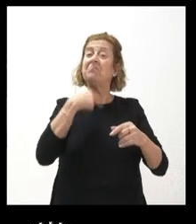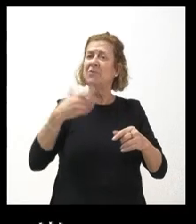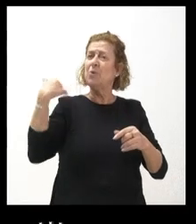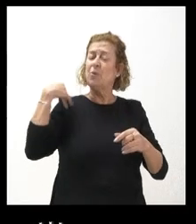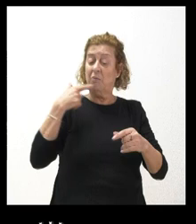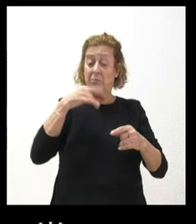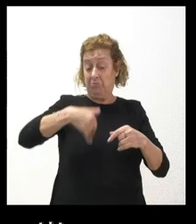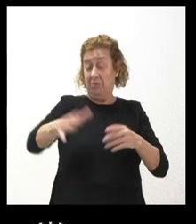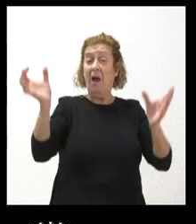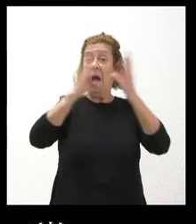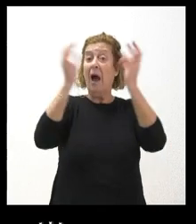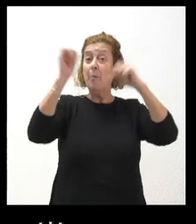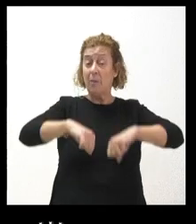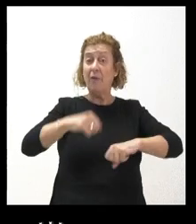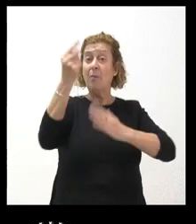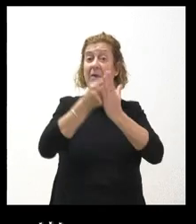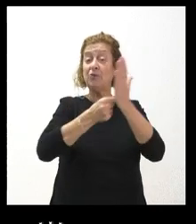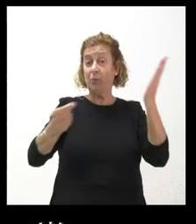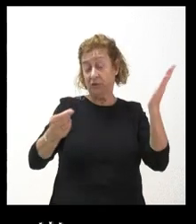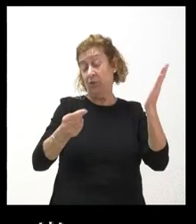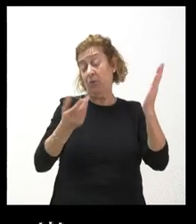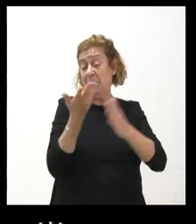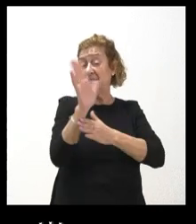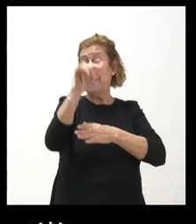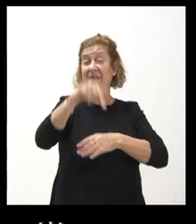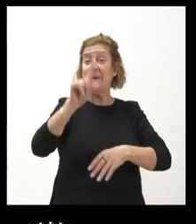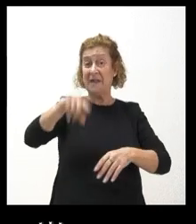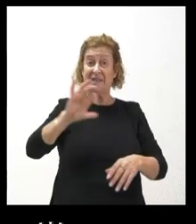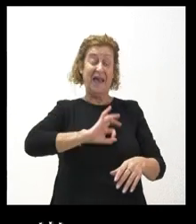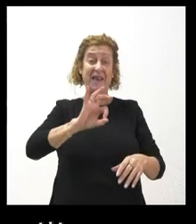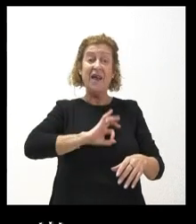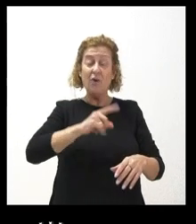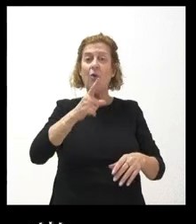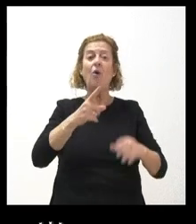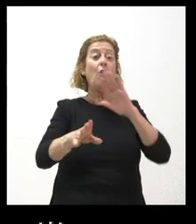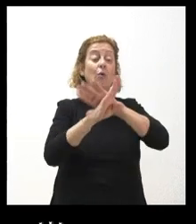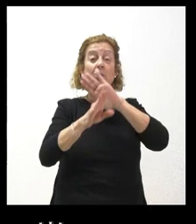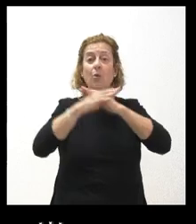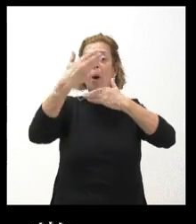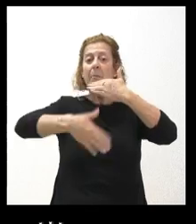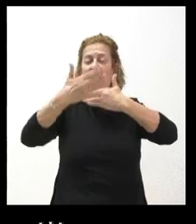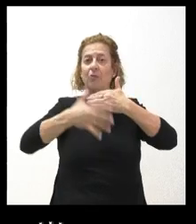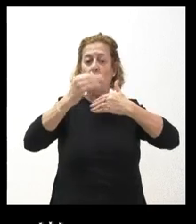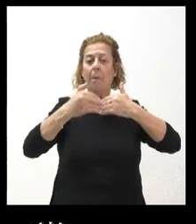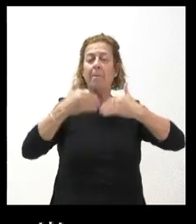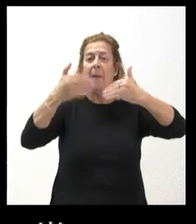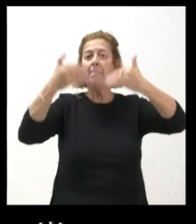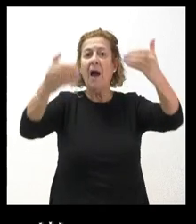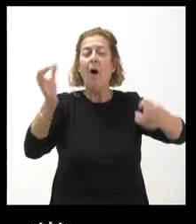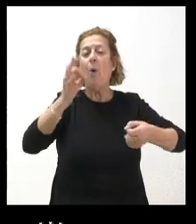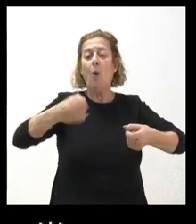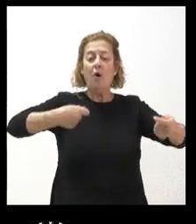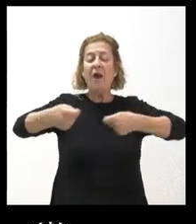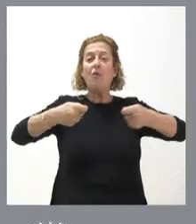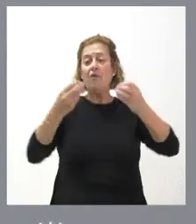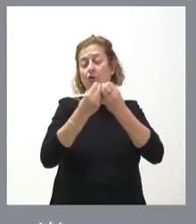aprobar el presupuesto eh Por lo menos presentarlo en este mes de enero no sé si se mantienen los plazos se dilatan Y cómo van la negociación con su socio de